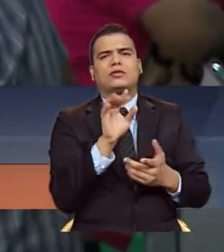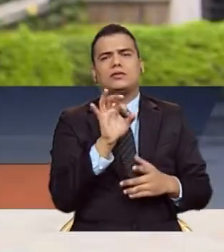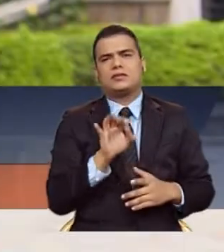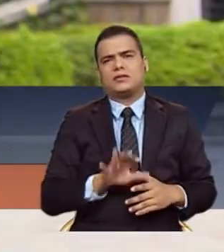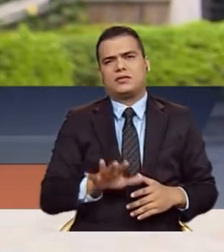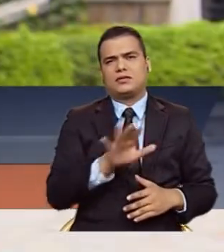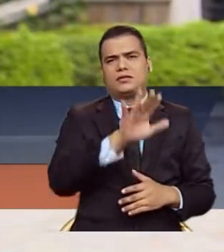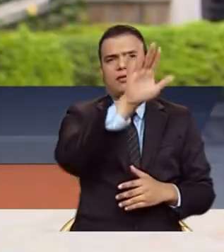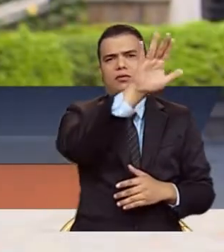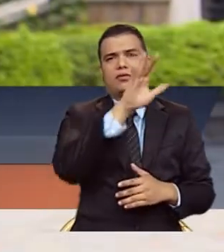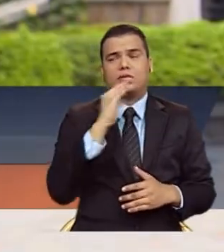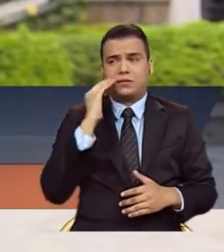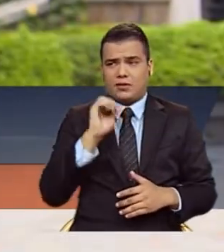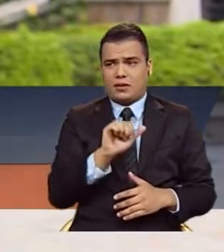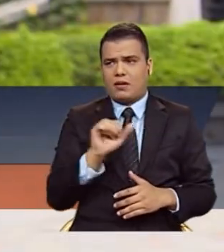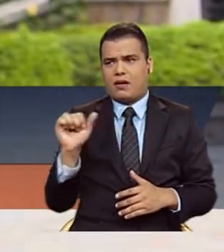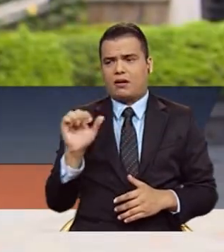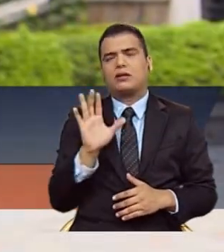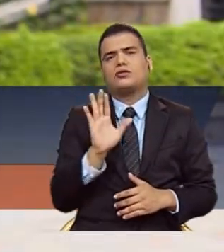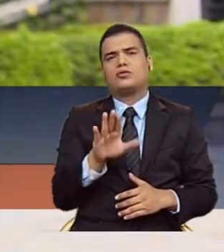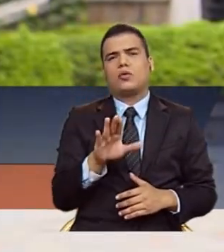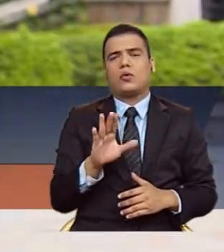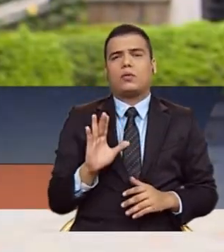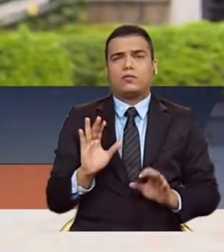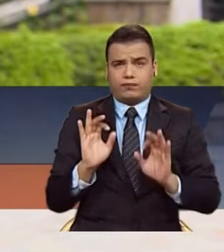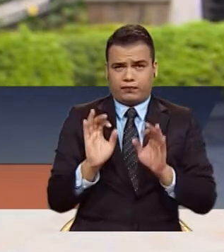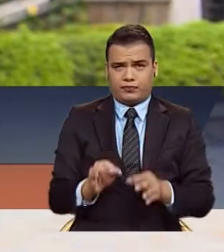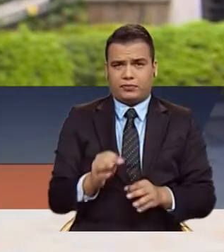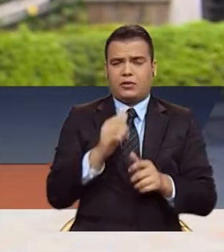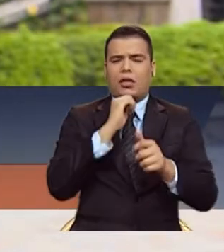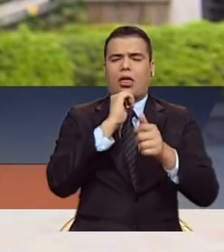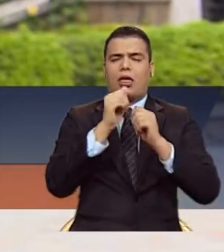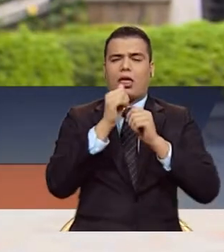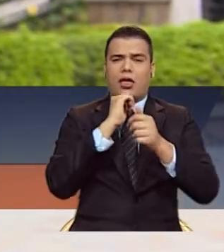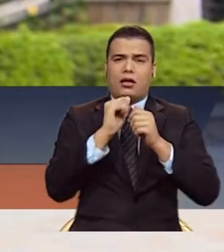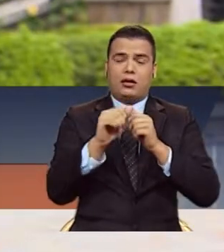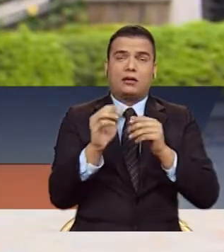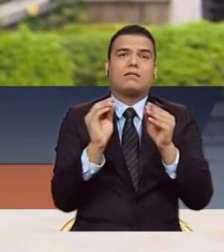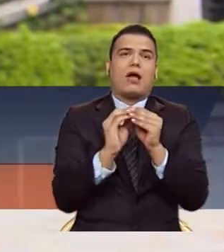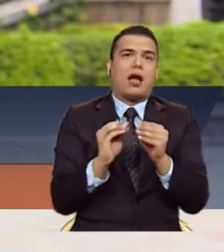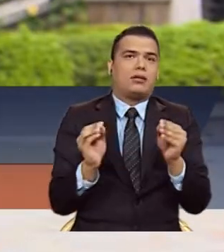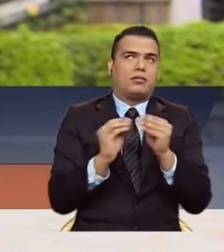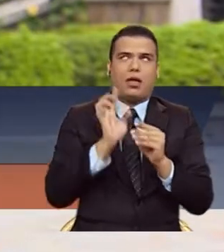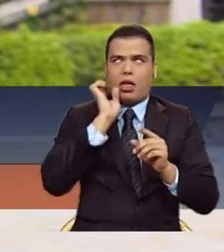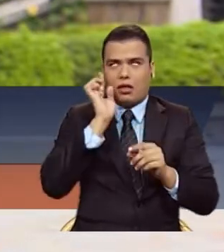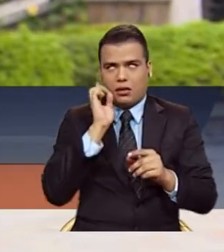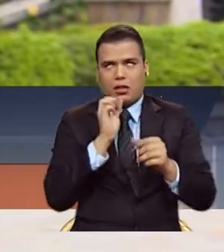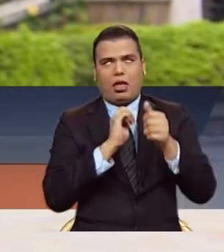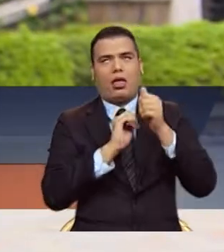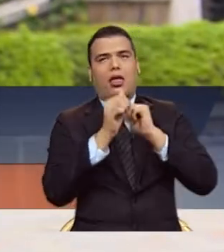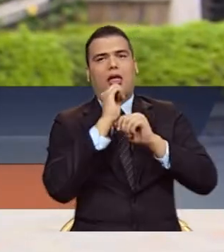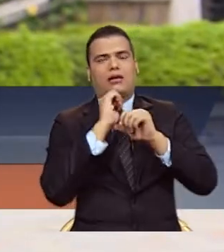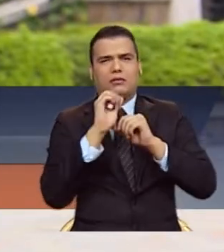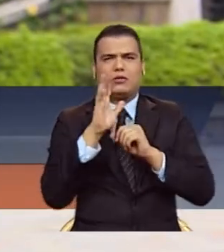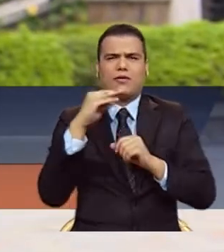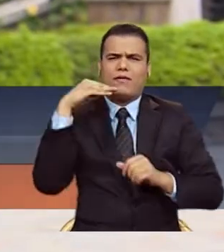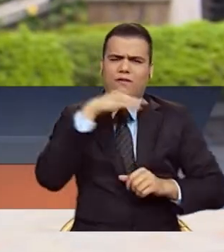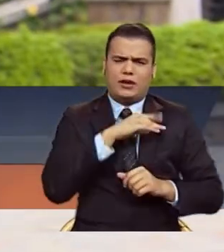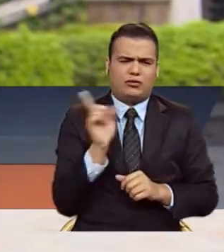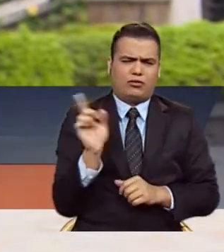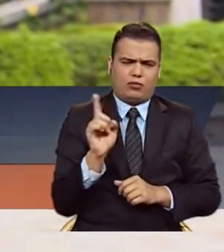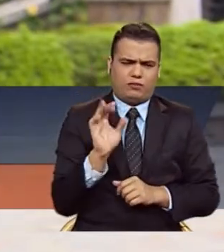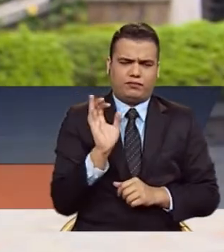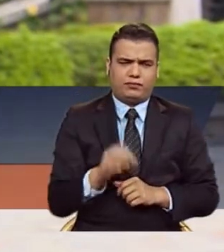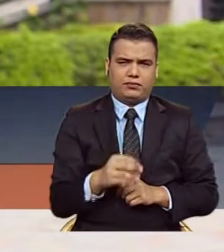Siloé. Dos muchachas, digamos, ingirieron demasiado alcohol, no adulterado, y lo que